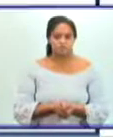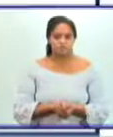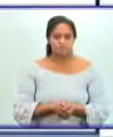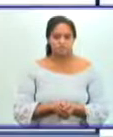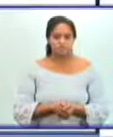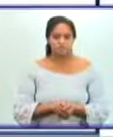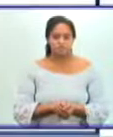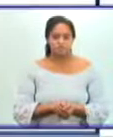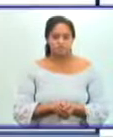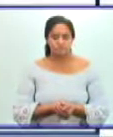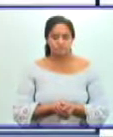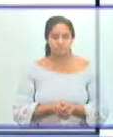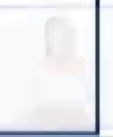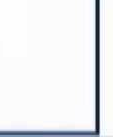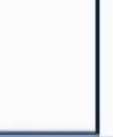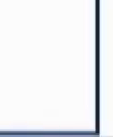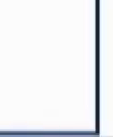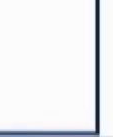realizado.